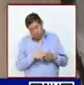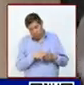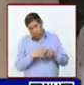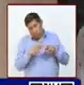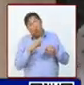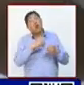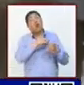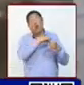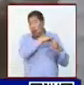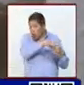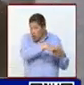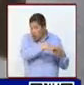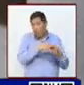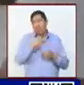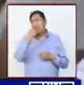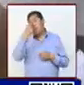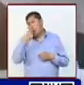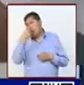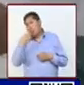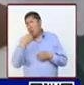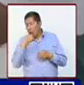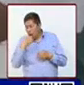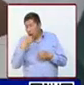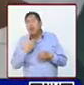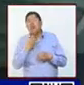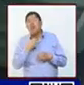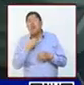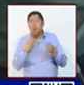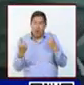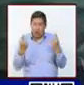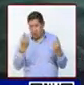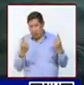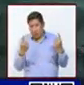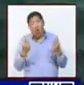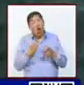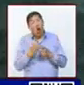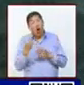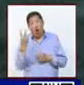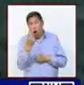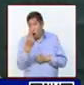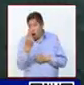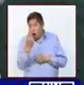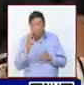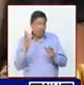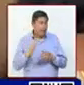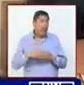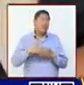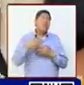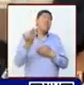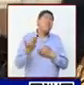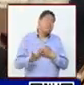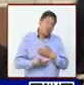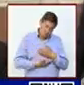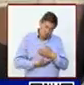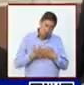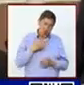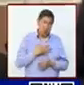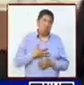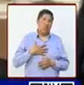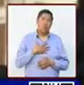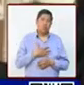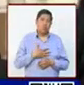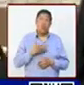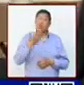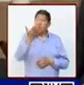manejar esta patología es pues la vacunación. Invito al pueblo cruceño que las coberturas de